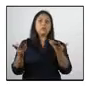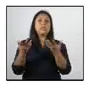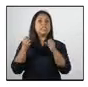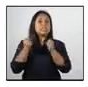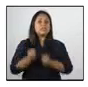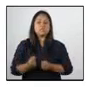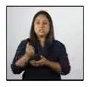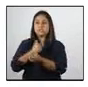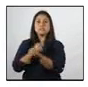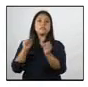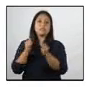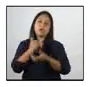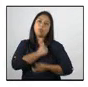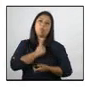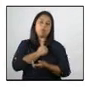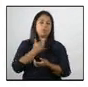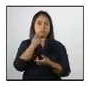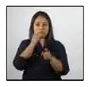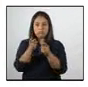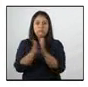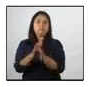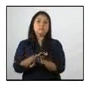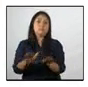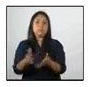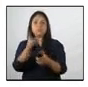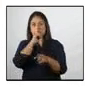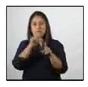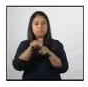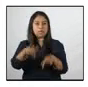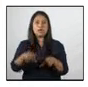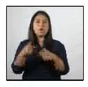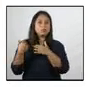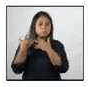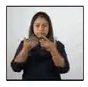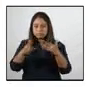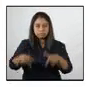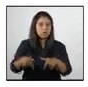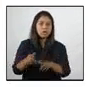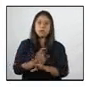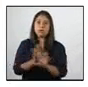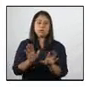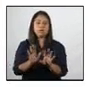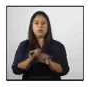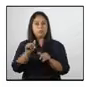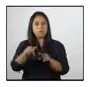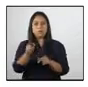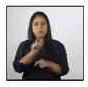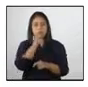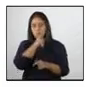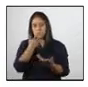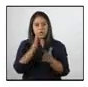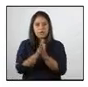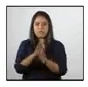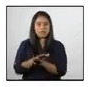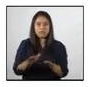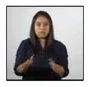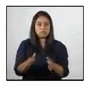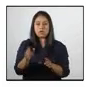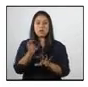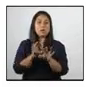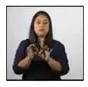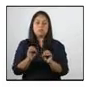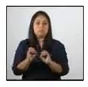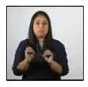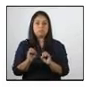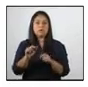lamentar desgracias personales que hasta el momento bendito sea dios no hemos tenido que lamentar ninguna a causa